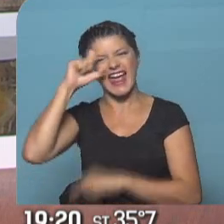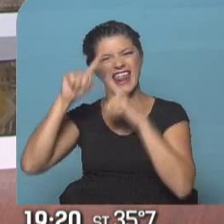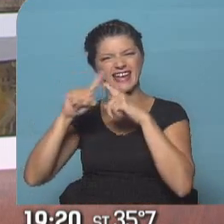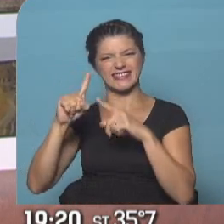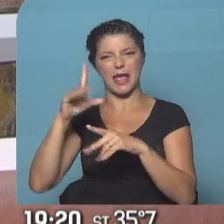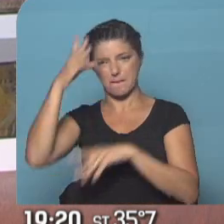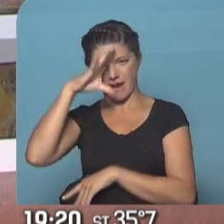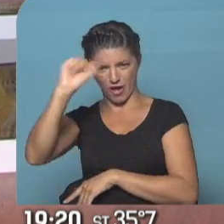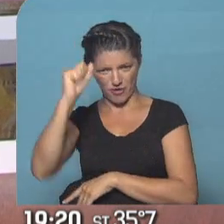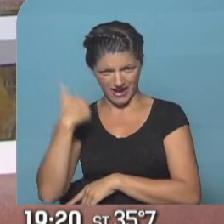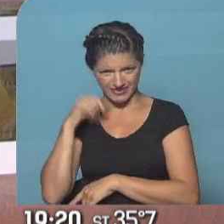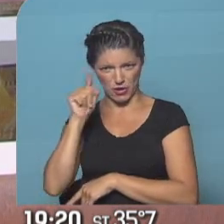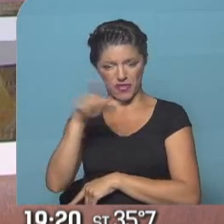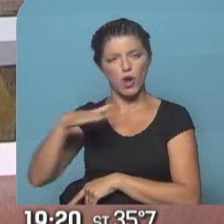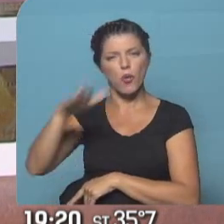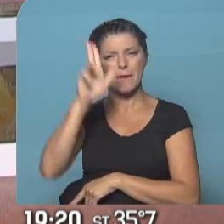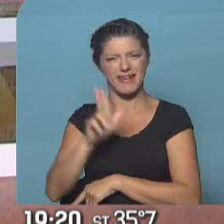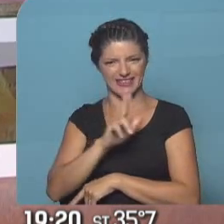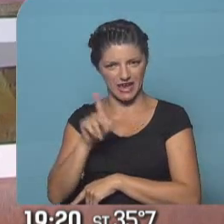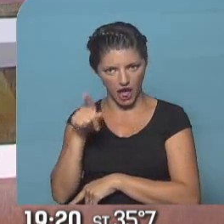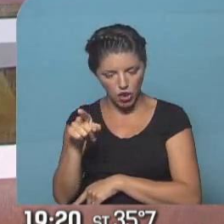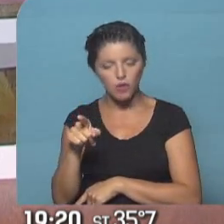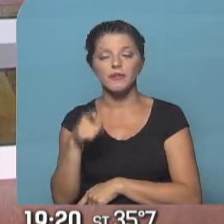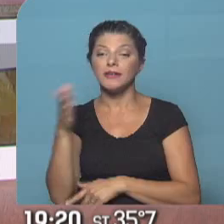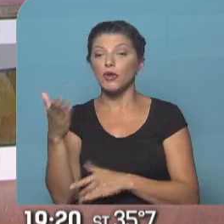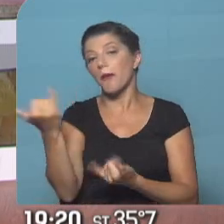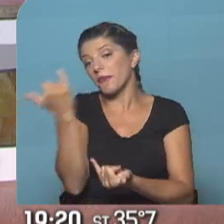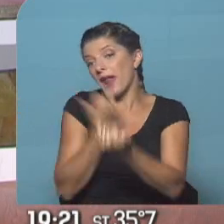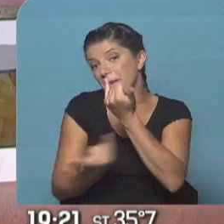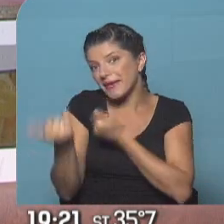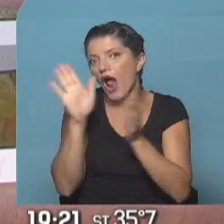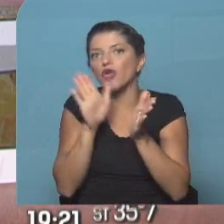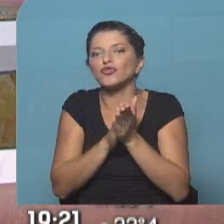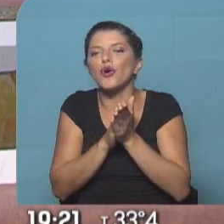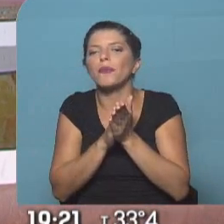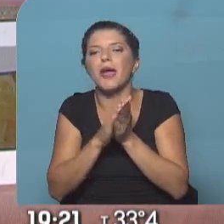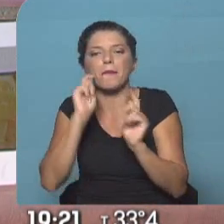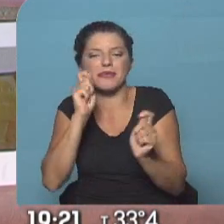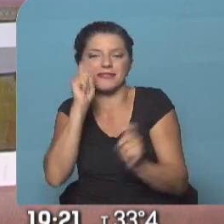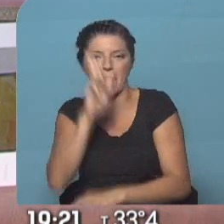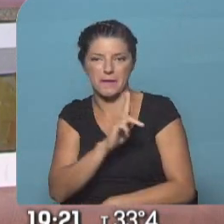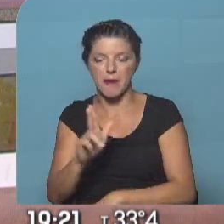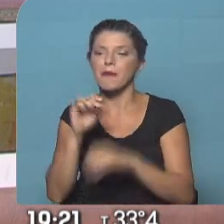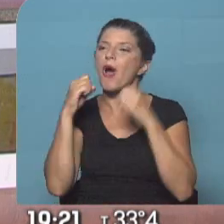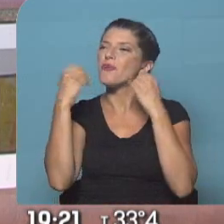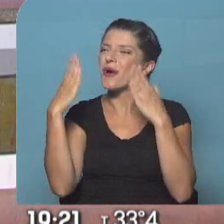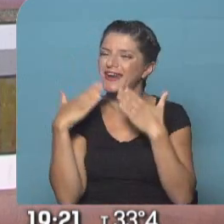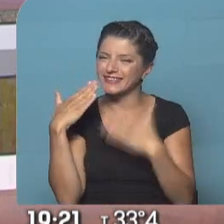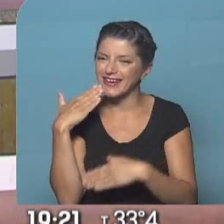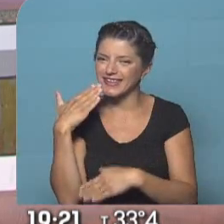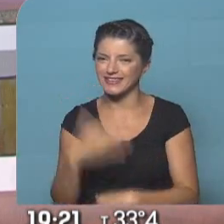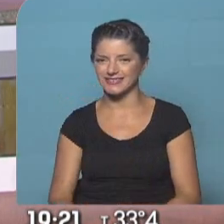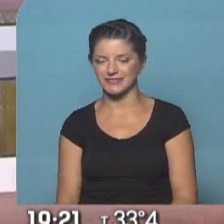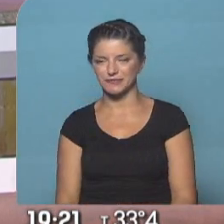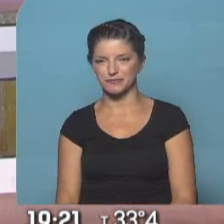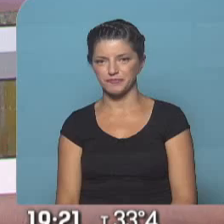va a poder aportar más detalles con respecto a la visita del Papa Francisco a Sudamérica. Hola Eduardo, ¿cómo te va? ¿Qué tal? Buenas tardes.